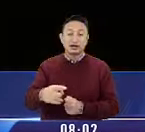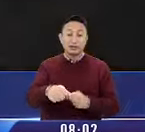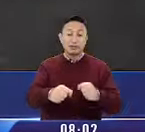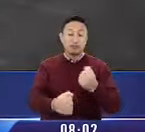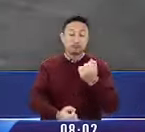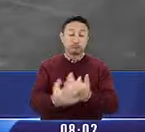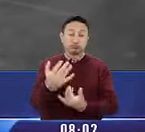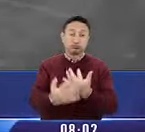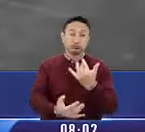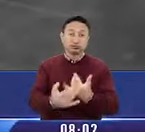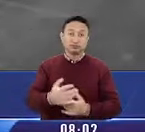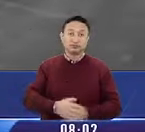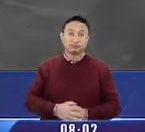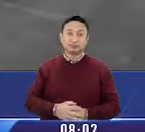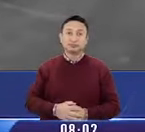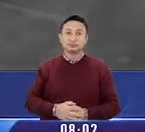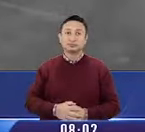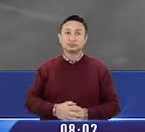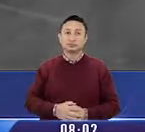moto.